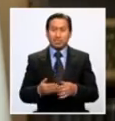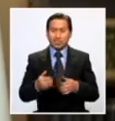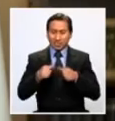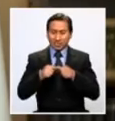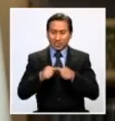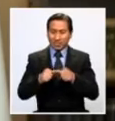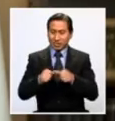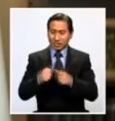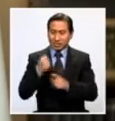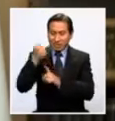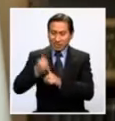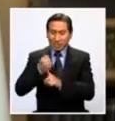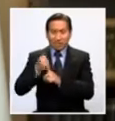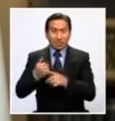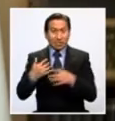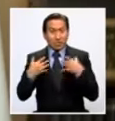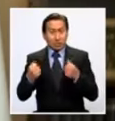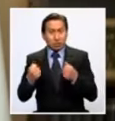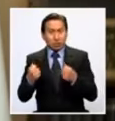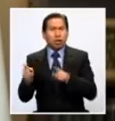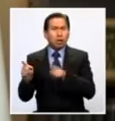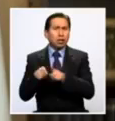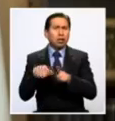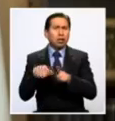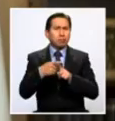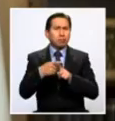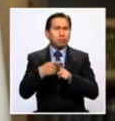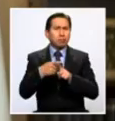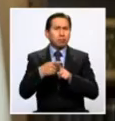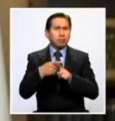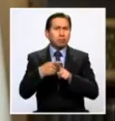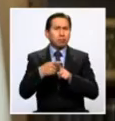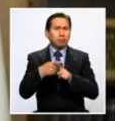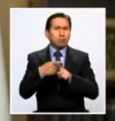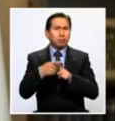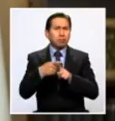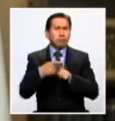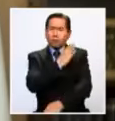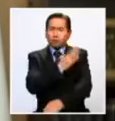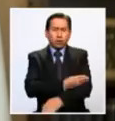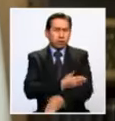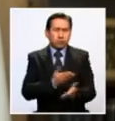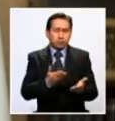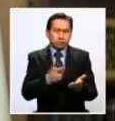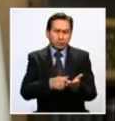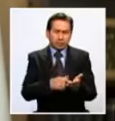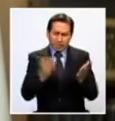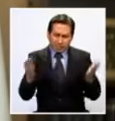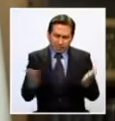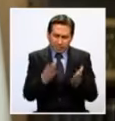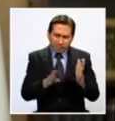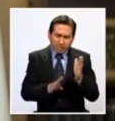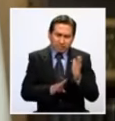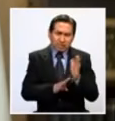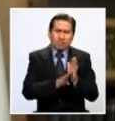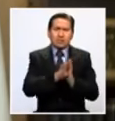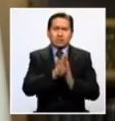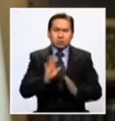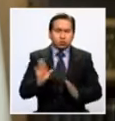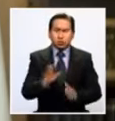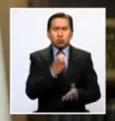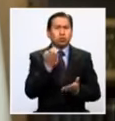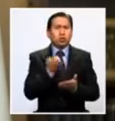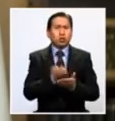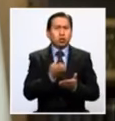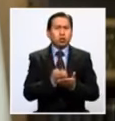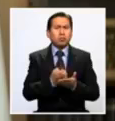por la salud, nos vamos a dedicar con mucha fuerza también a reactivar la economía de las familias en todo